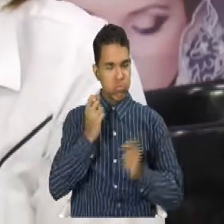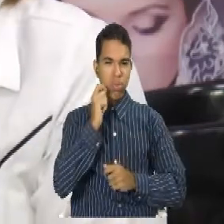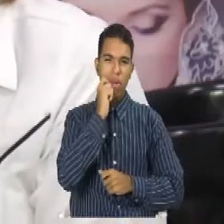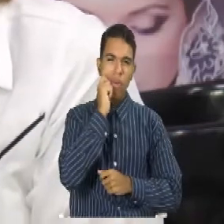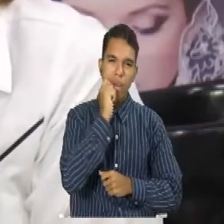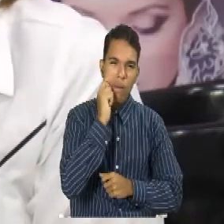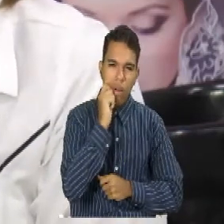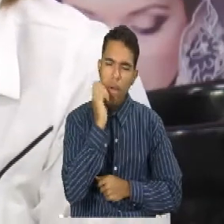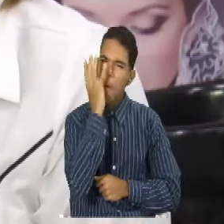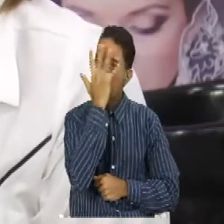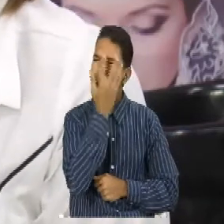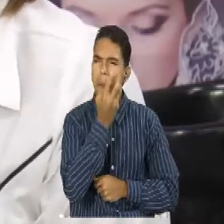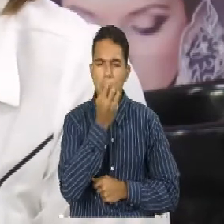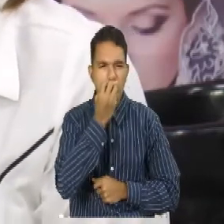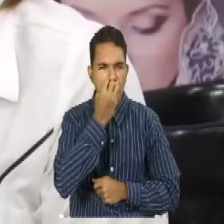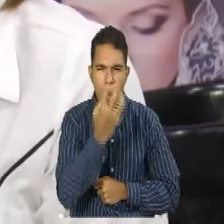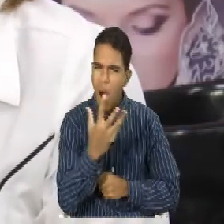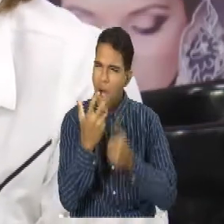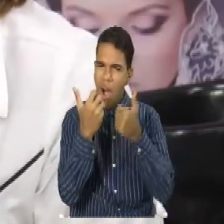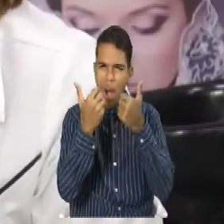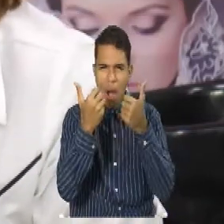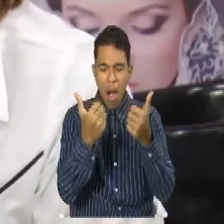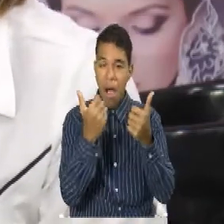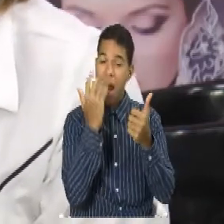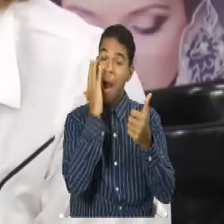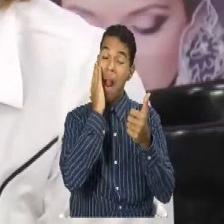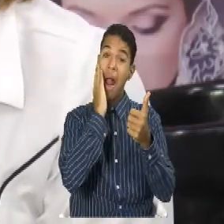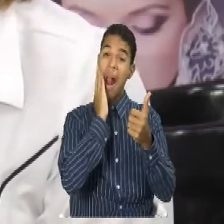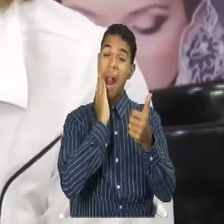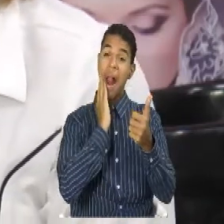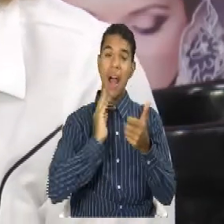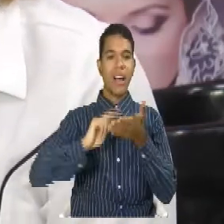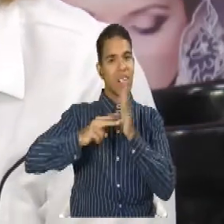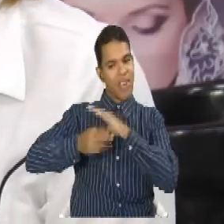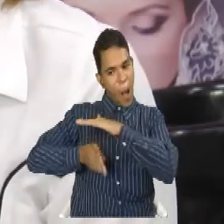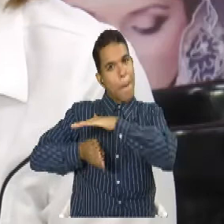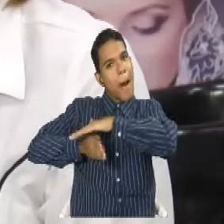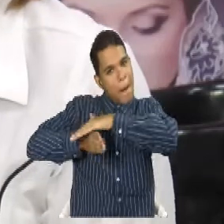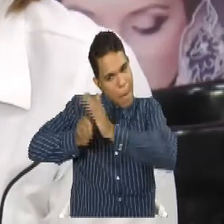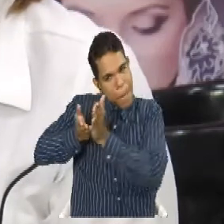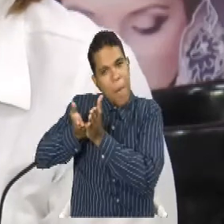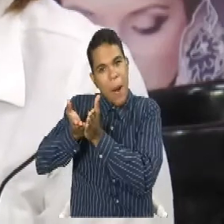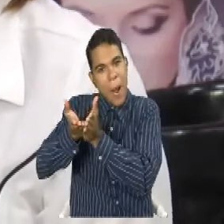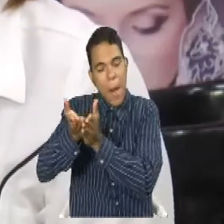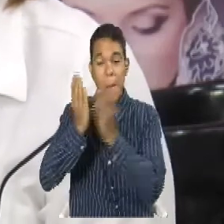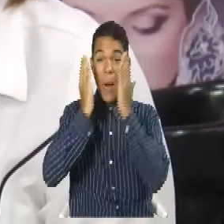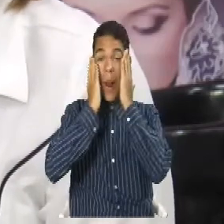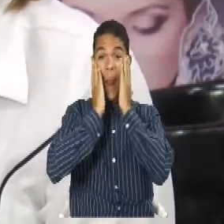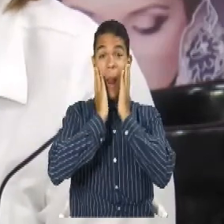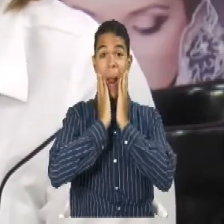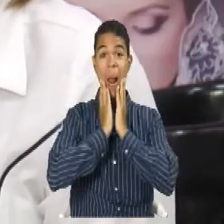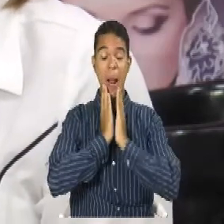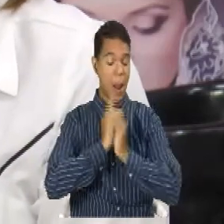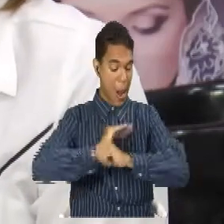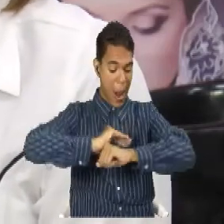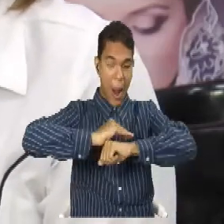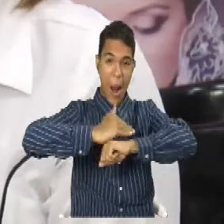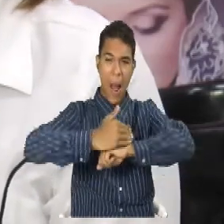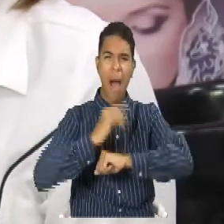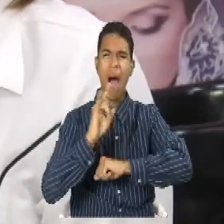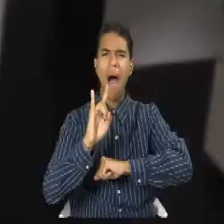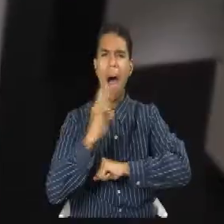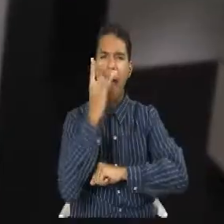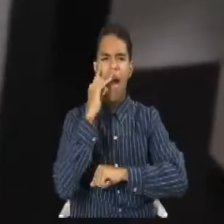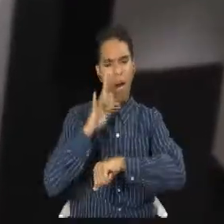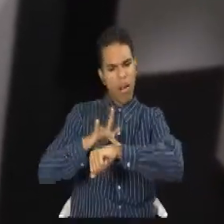muy bonita, muy hermosa, muy hidratada, es como para mantenerla hidratada, para que no se formen líneas de expresión a muy